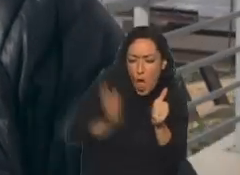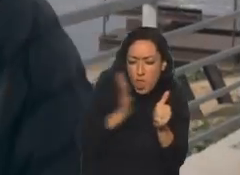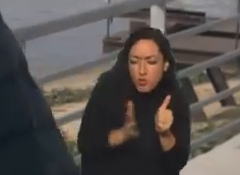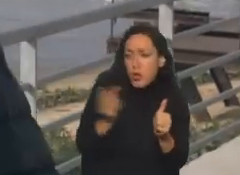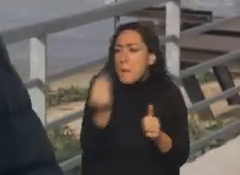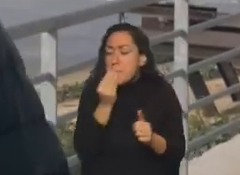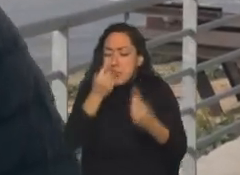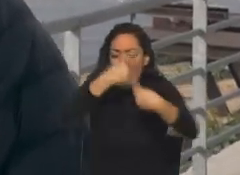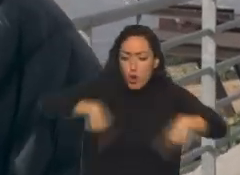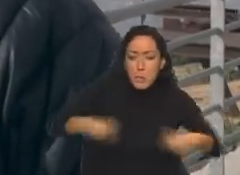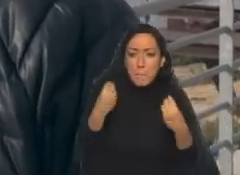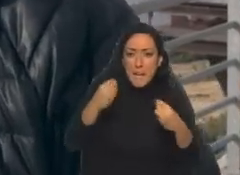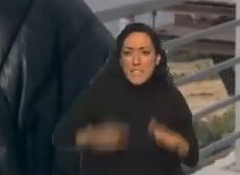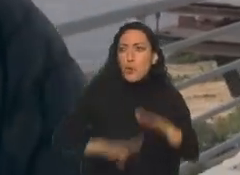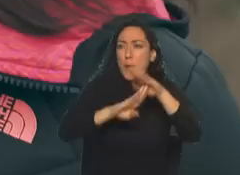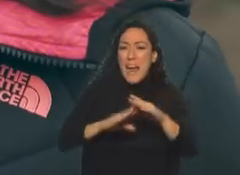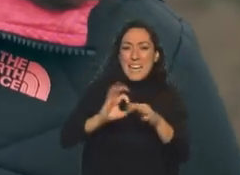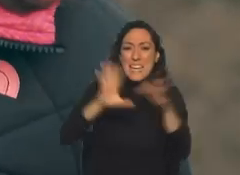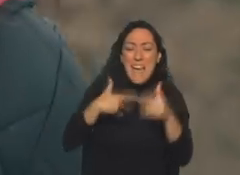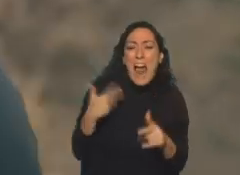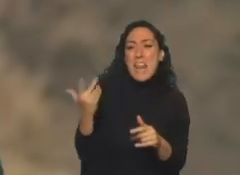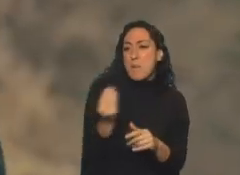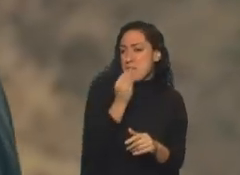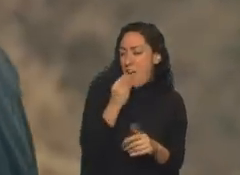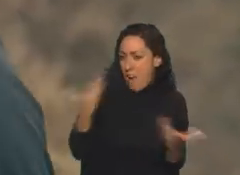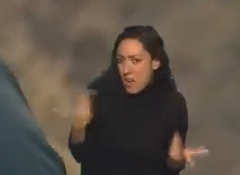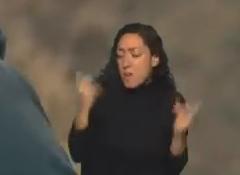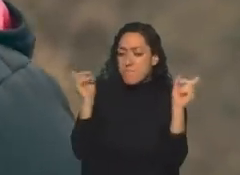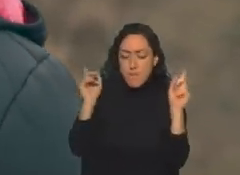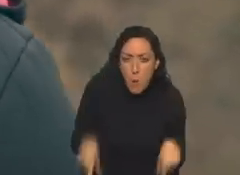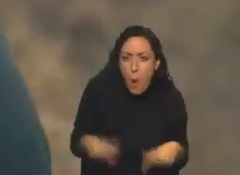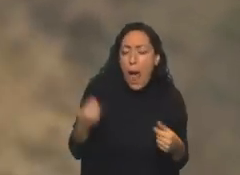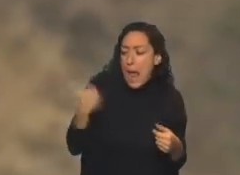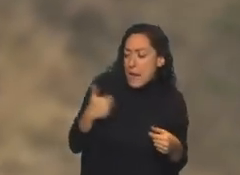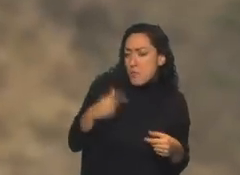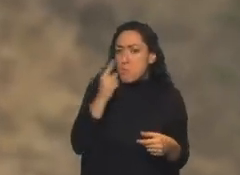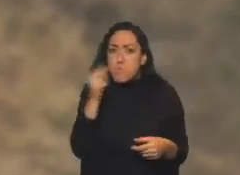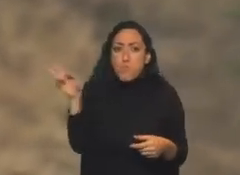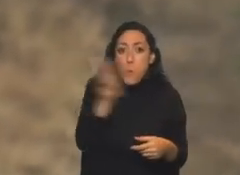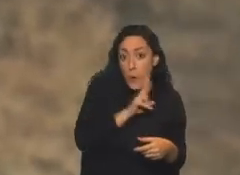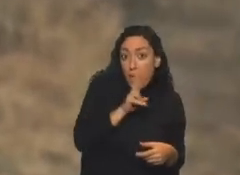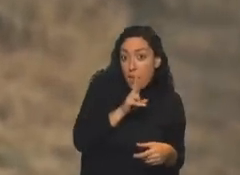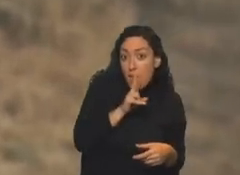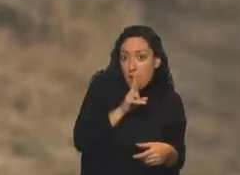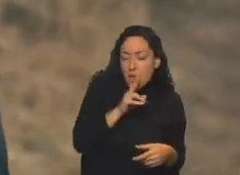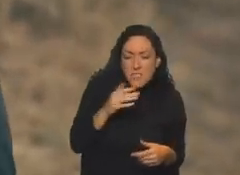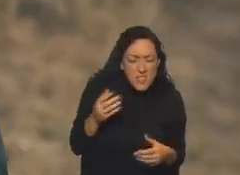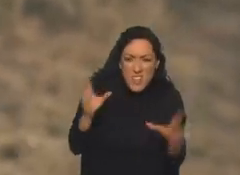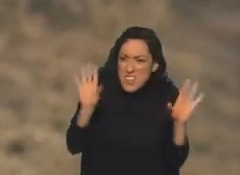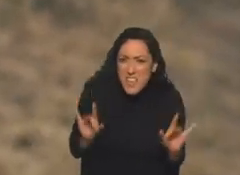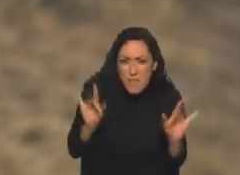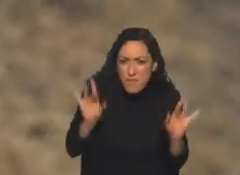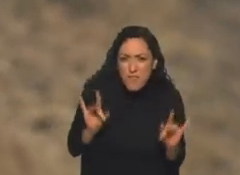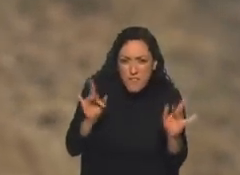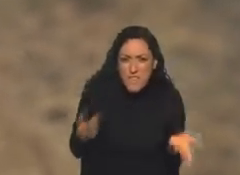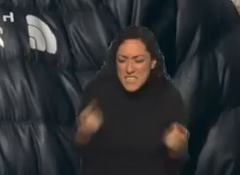alimentos para llegar a la soberanía alimentaria. Sin embargo, a los argentinos y a las argentinas cada vez nos cuesta más lo que